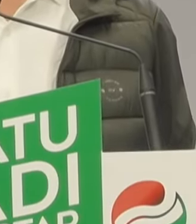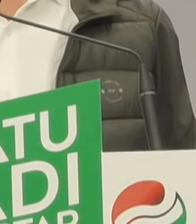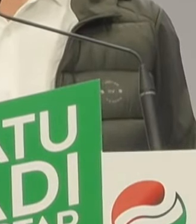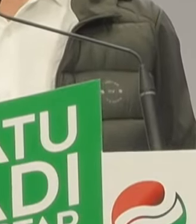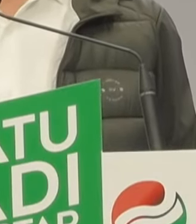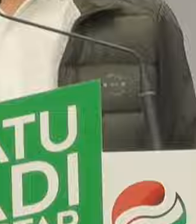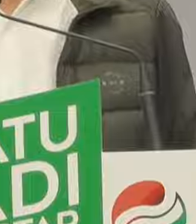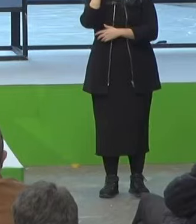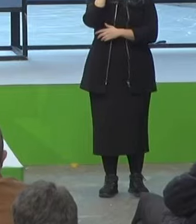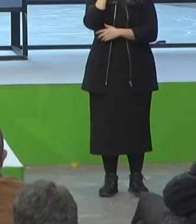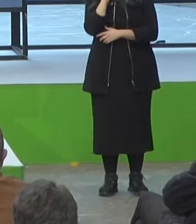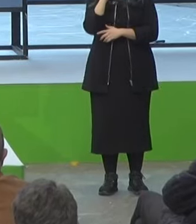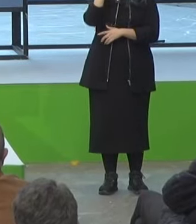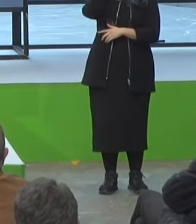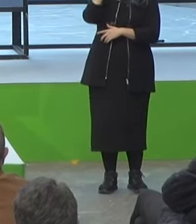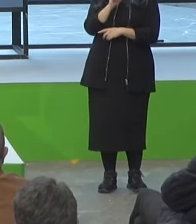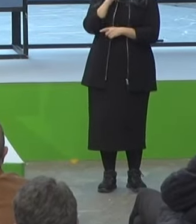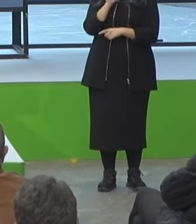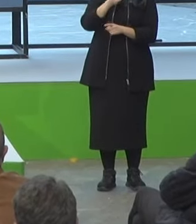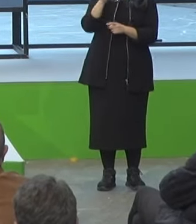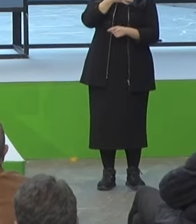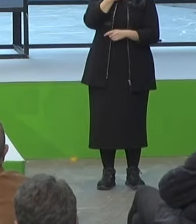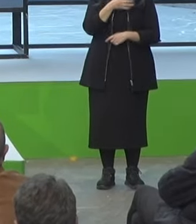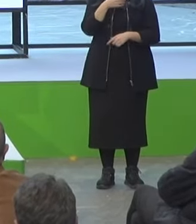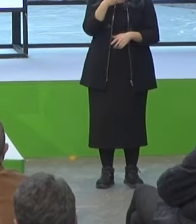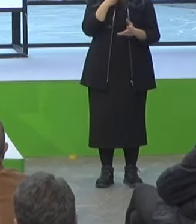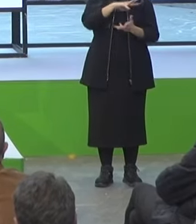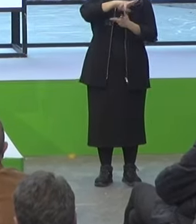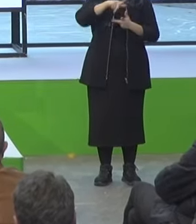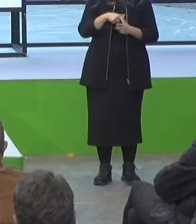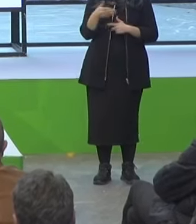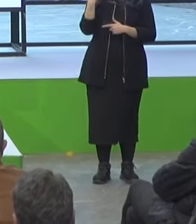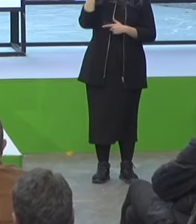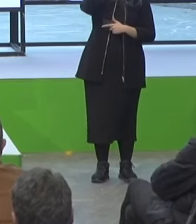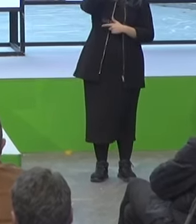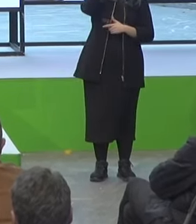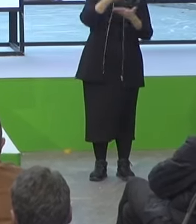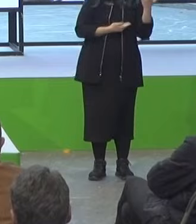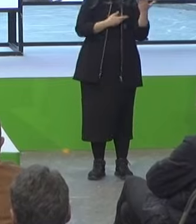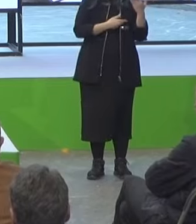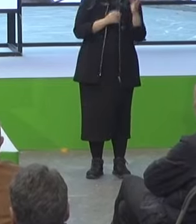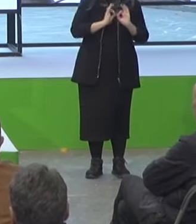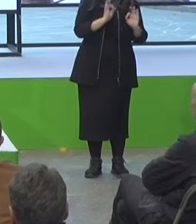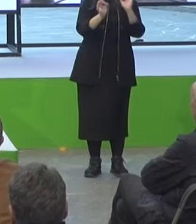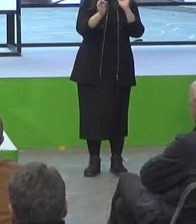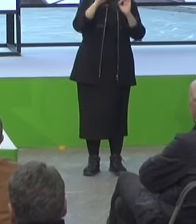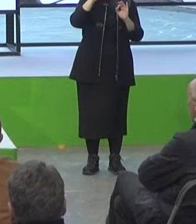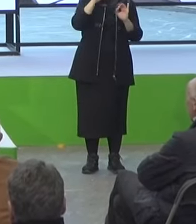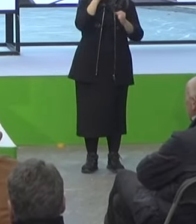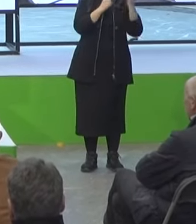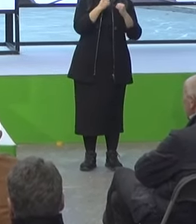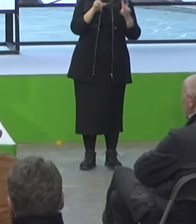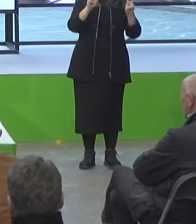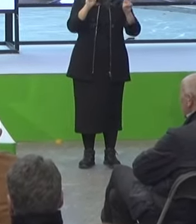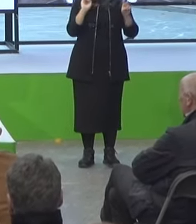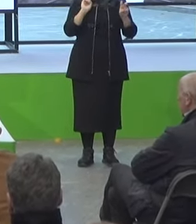a otras os voy a leer una noticia que salió el domingo en un medio especializado en economía y solo os Leo el